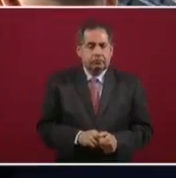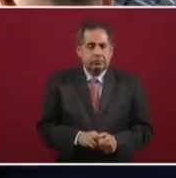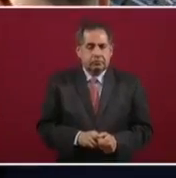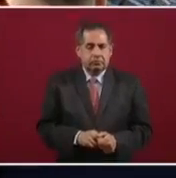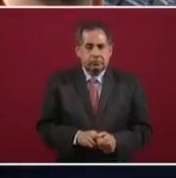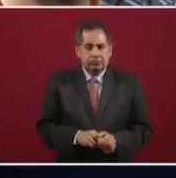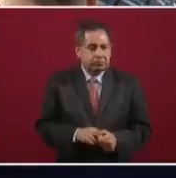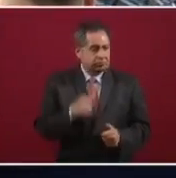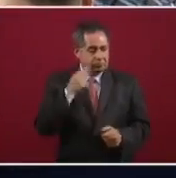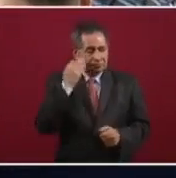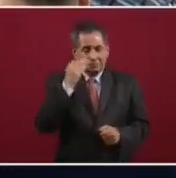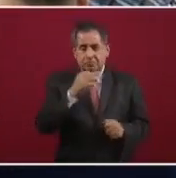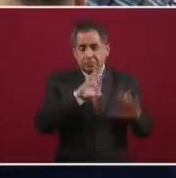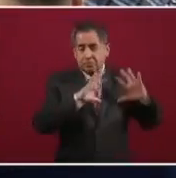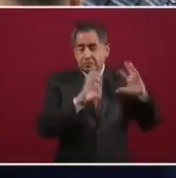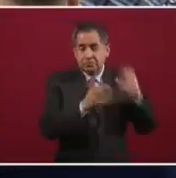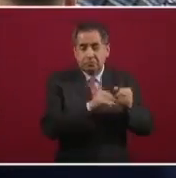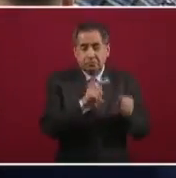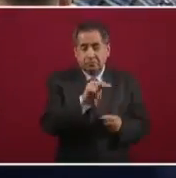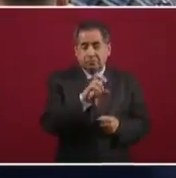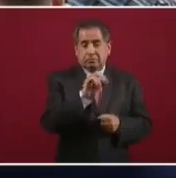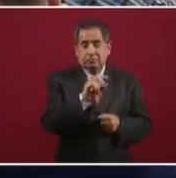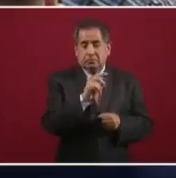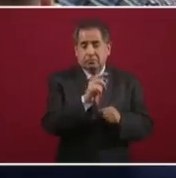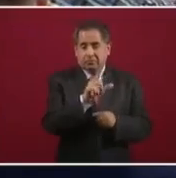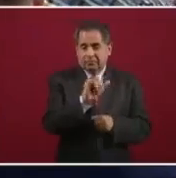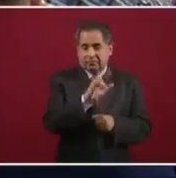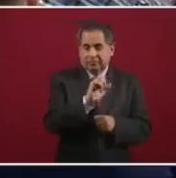Todo el periodo neoliberal.